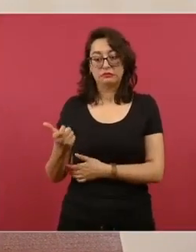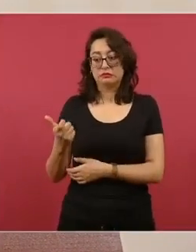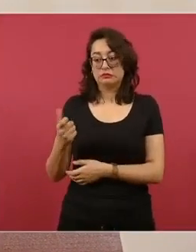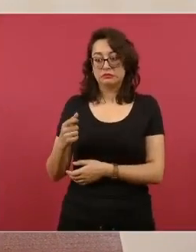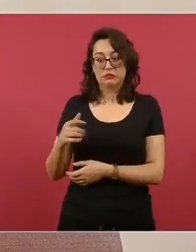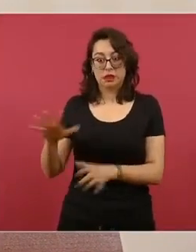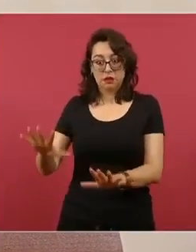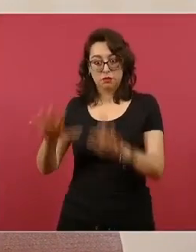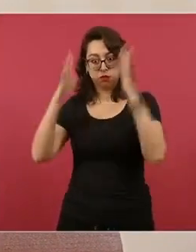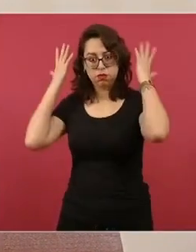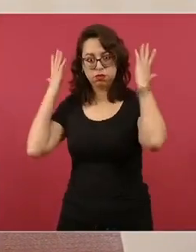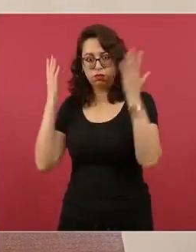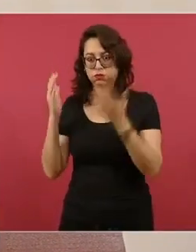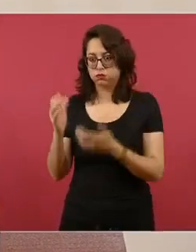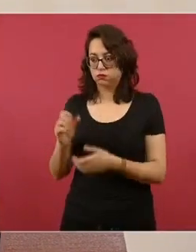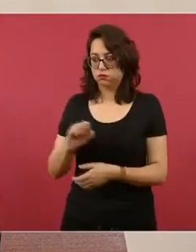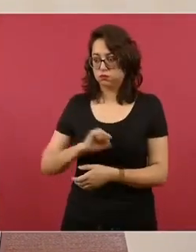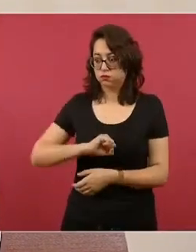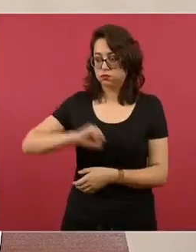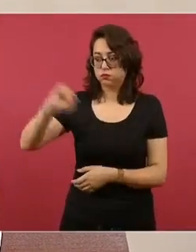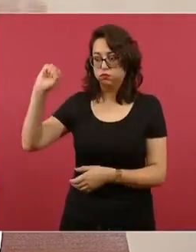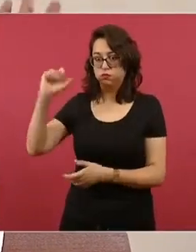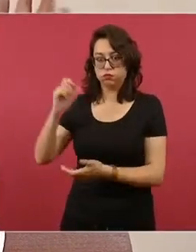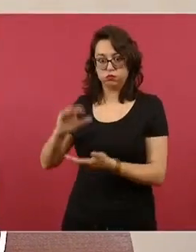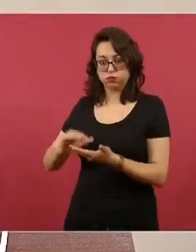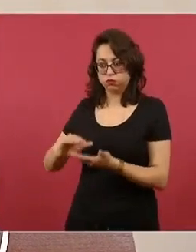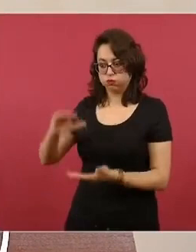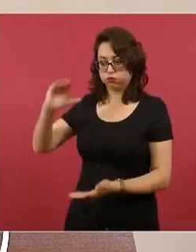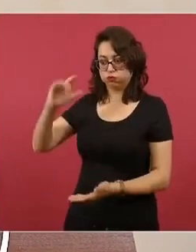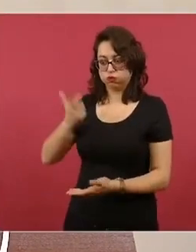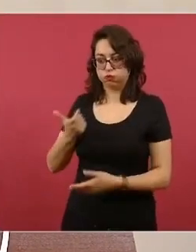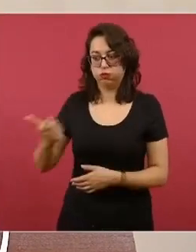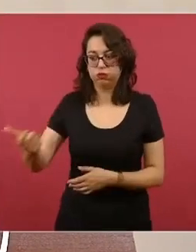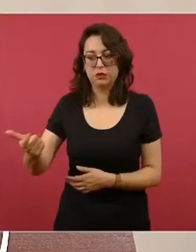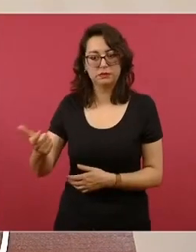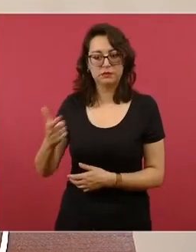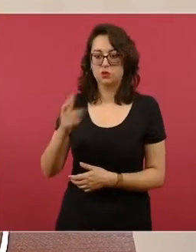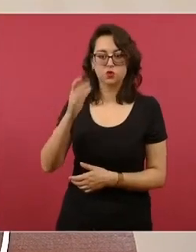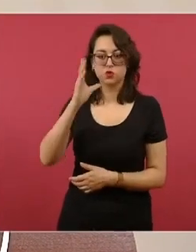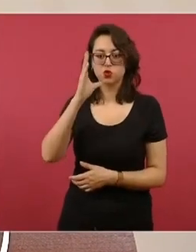2, 3, 4, 5 años, porque ¿cuánto perdió?